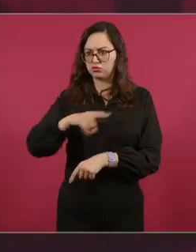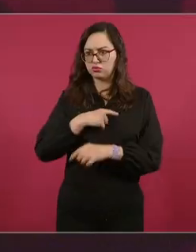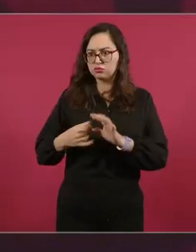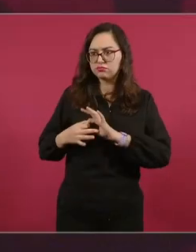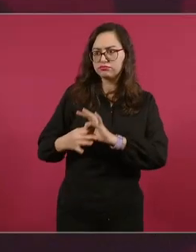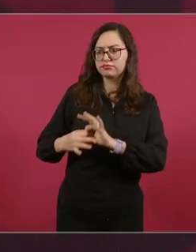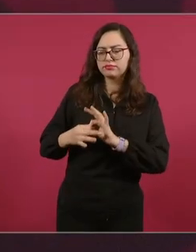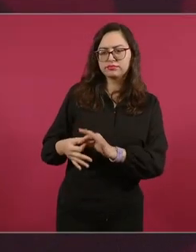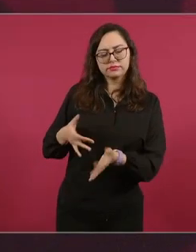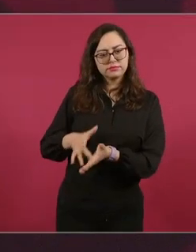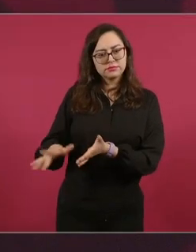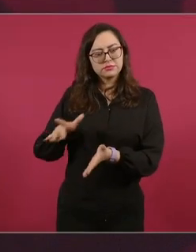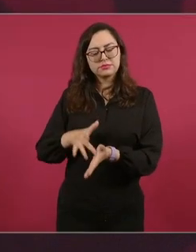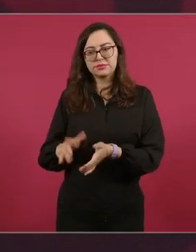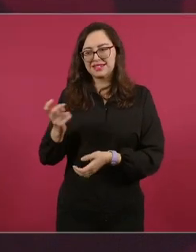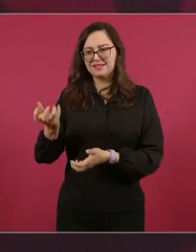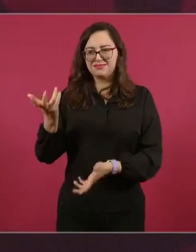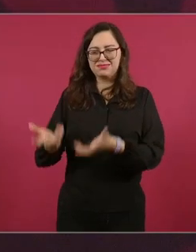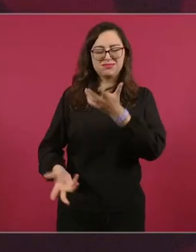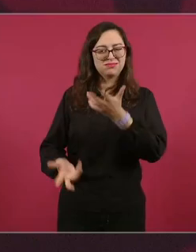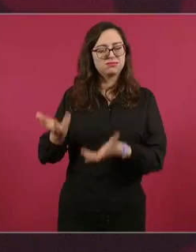estos incendios,